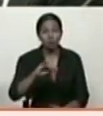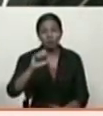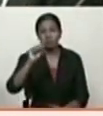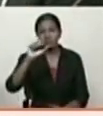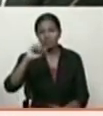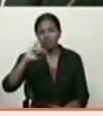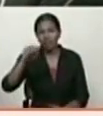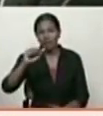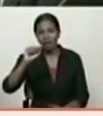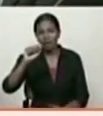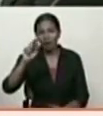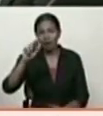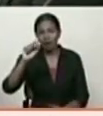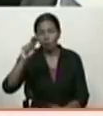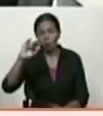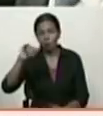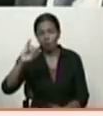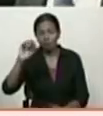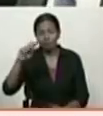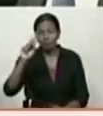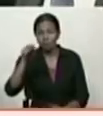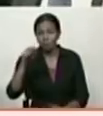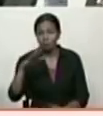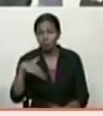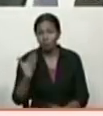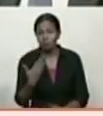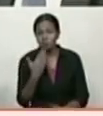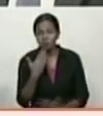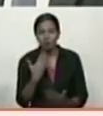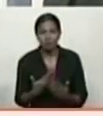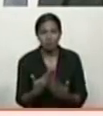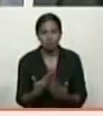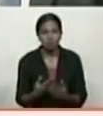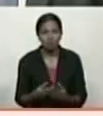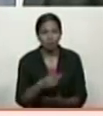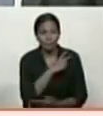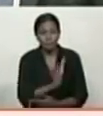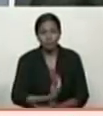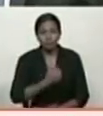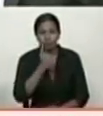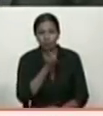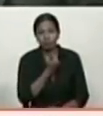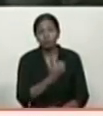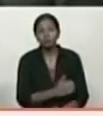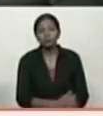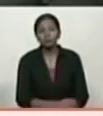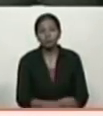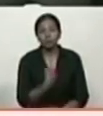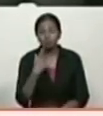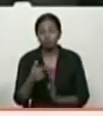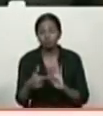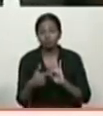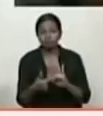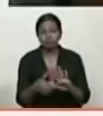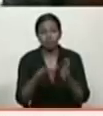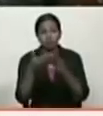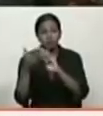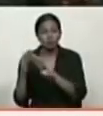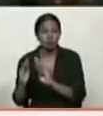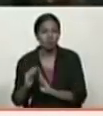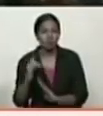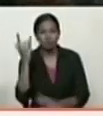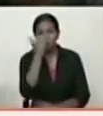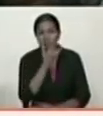también tuvimos la oportunidad de agradecerle al presidente de Namibia, quien a su vez está al frente de la Comunidad del África Austral para